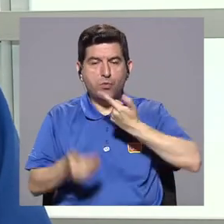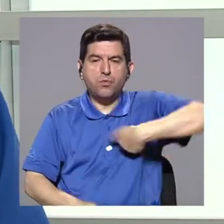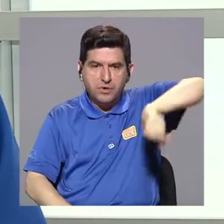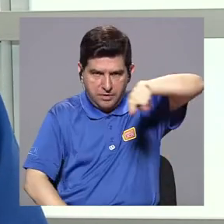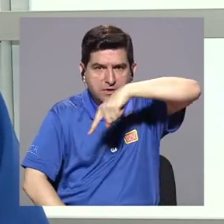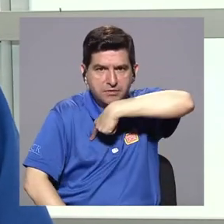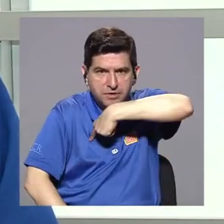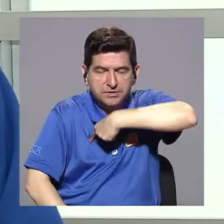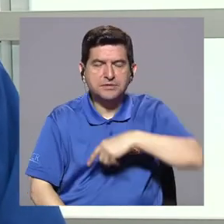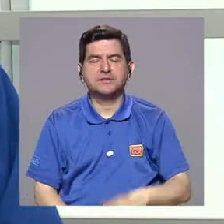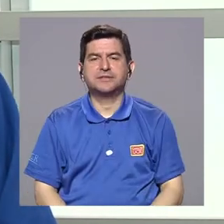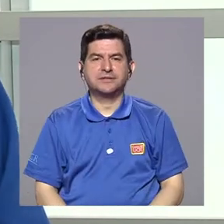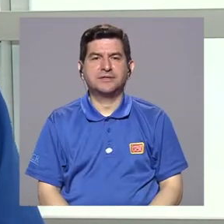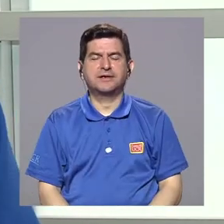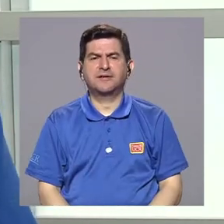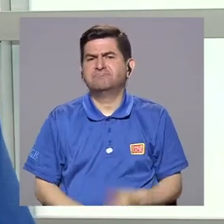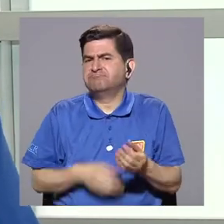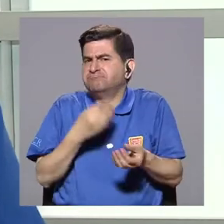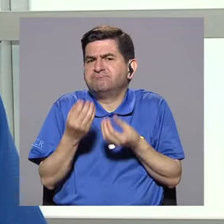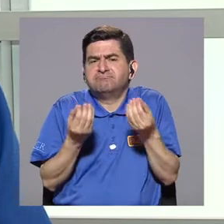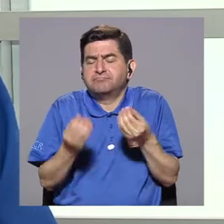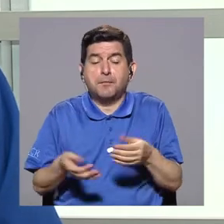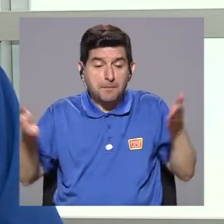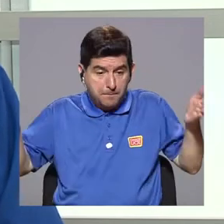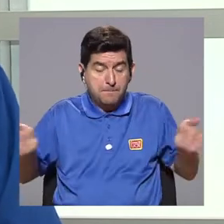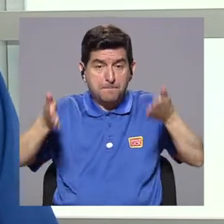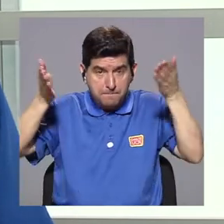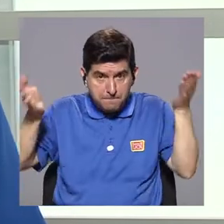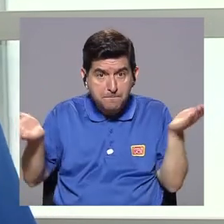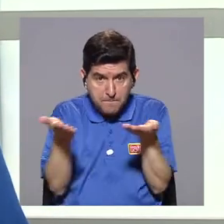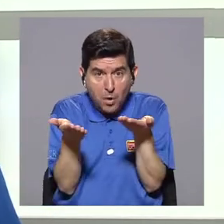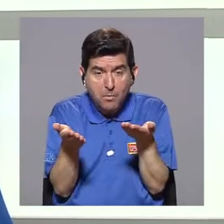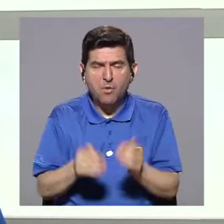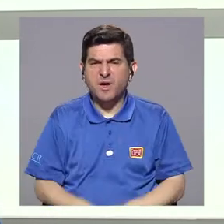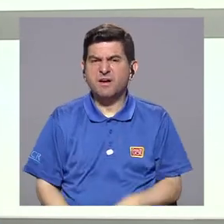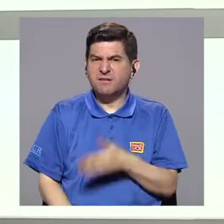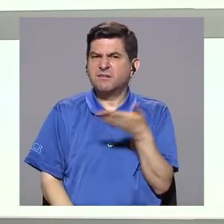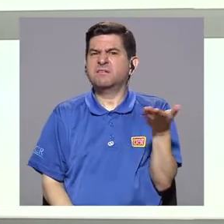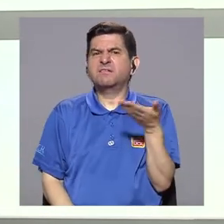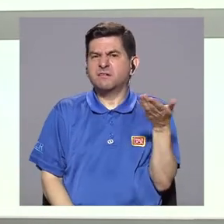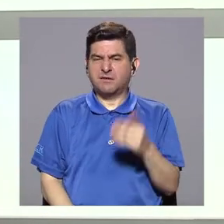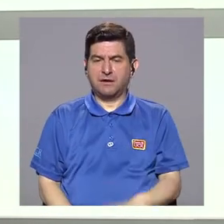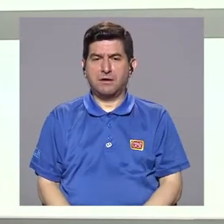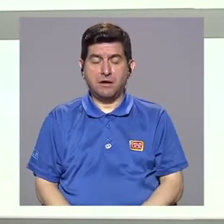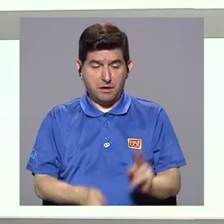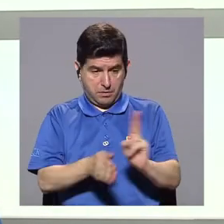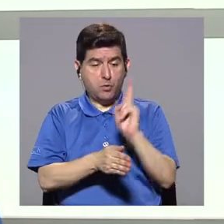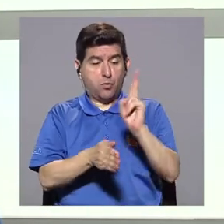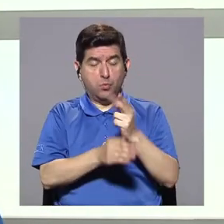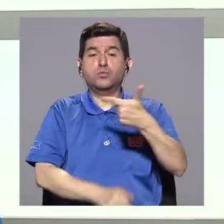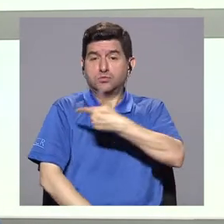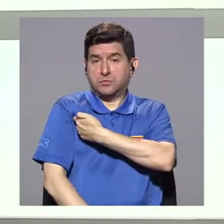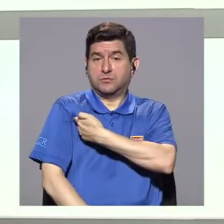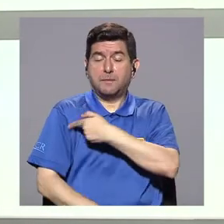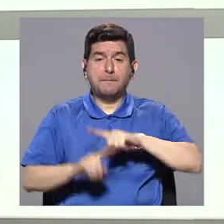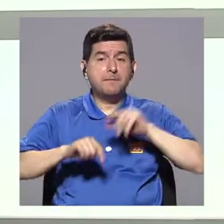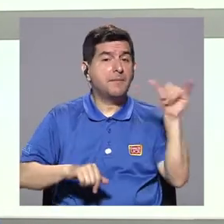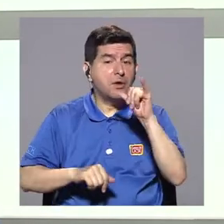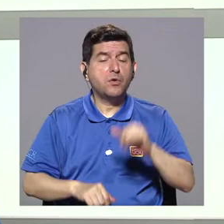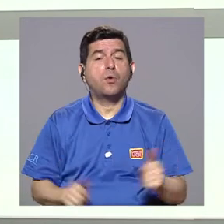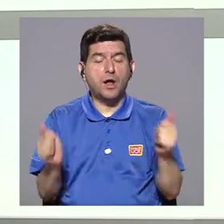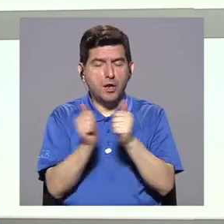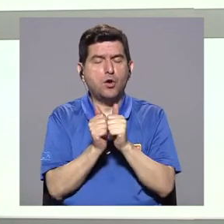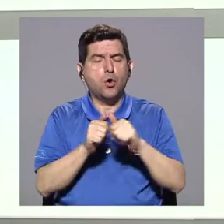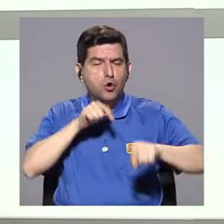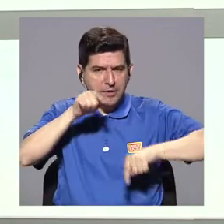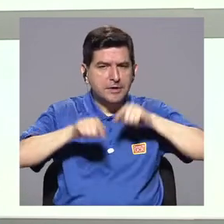Como universidad, nosotros tenemos que promover, ¿verdad?, y que promocionar el uso de las vacunas,